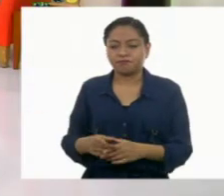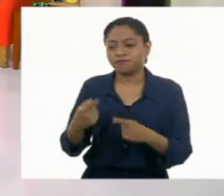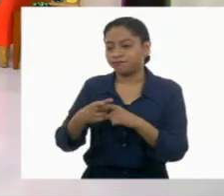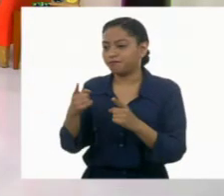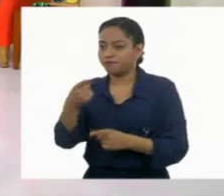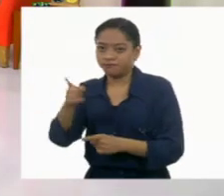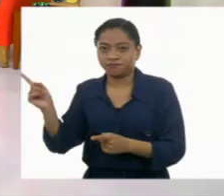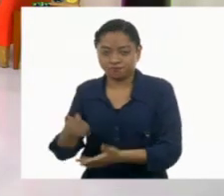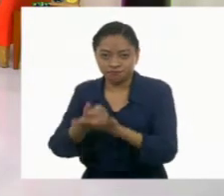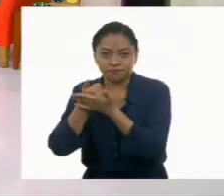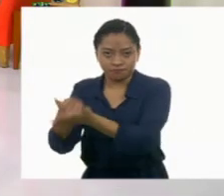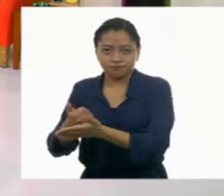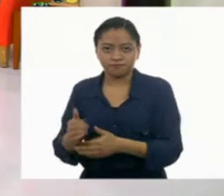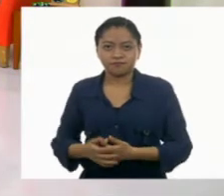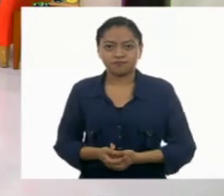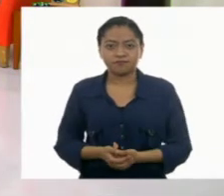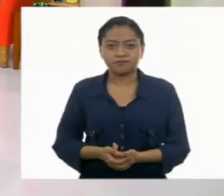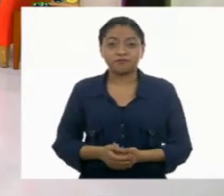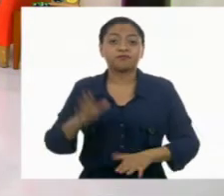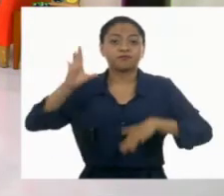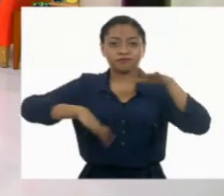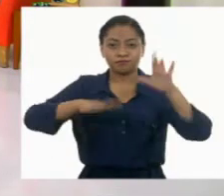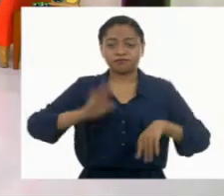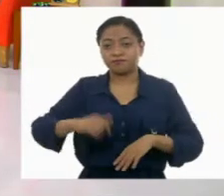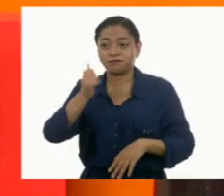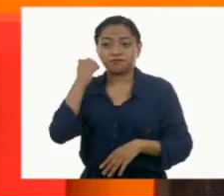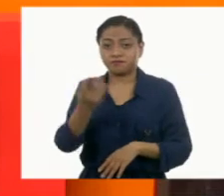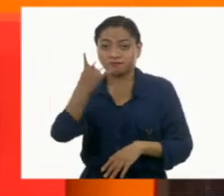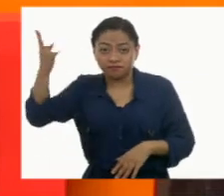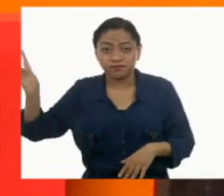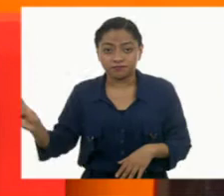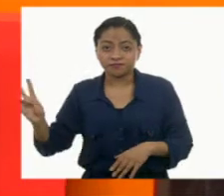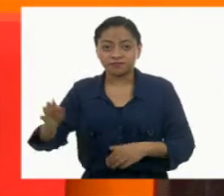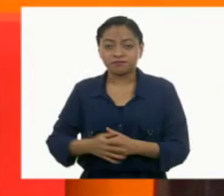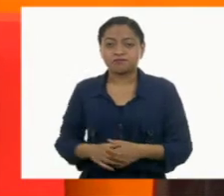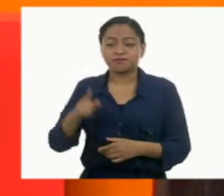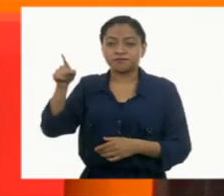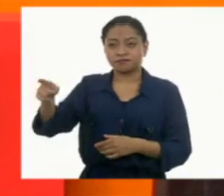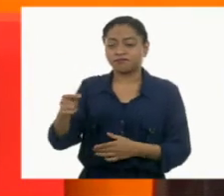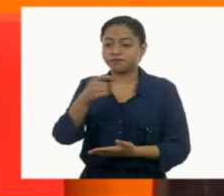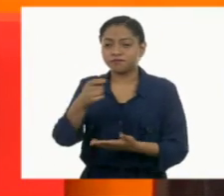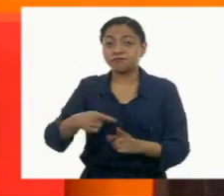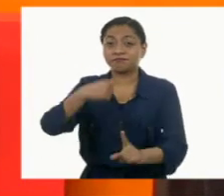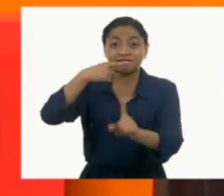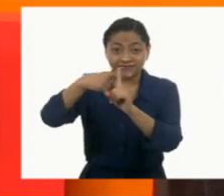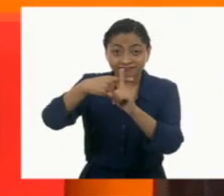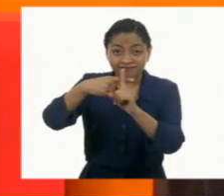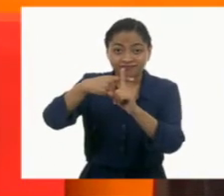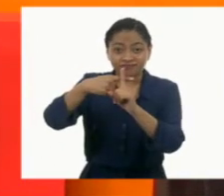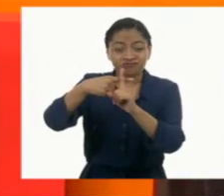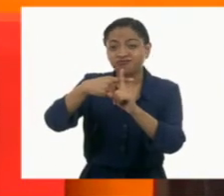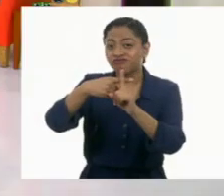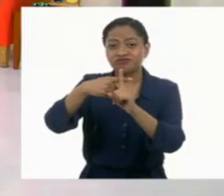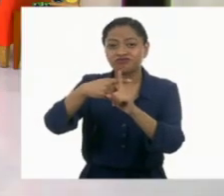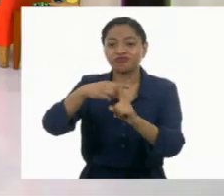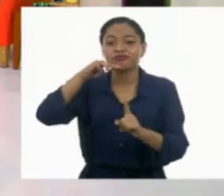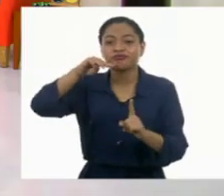alumnos. Entonces, a veces los alumnos, en lugar de escribir el signo más, escriben la